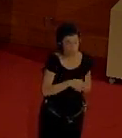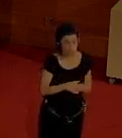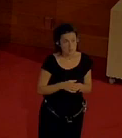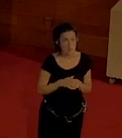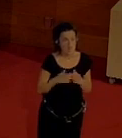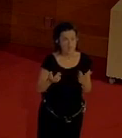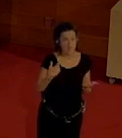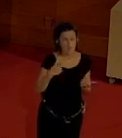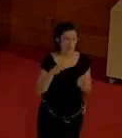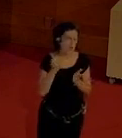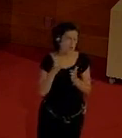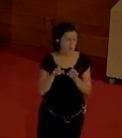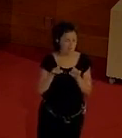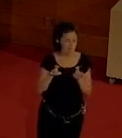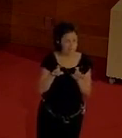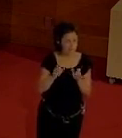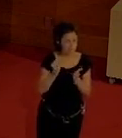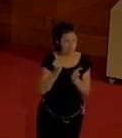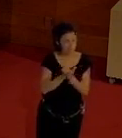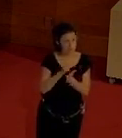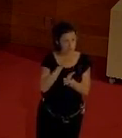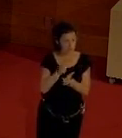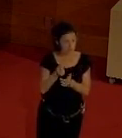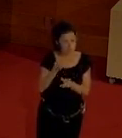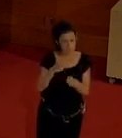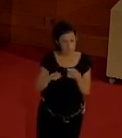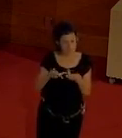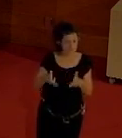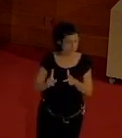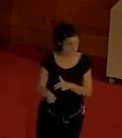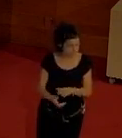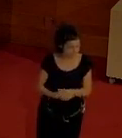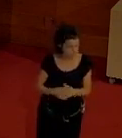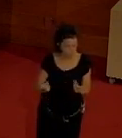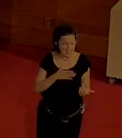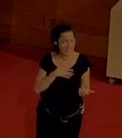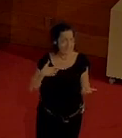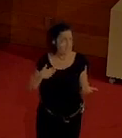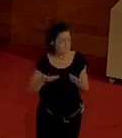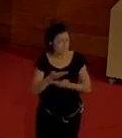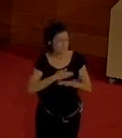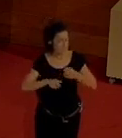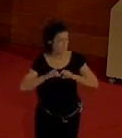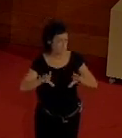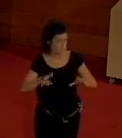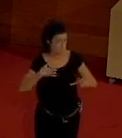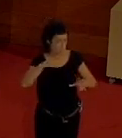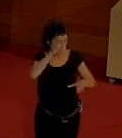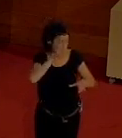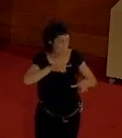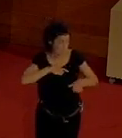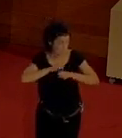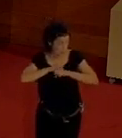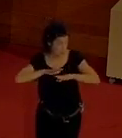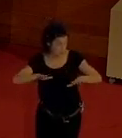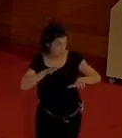los Huawei etcétera etcétera le interesa el libre cambio entonces su expansión no es militar Estados Unidos sigue teniendo